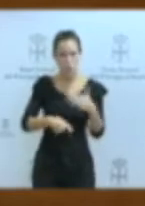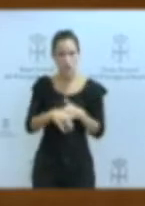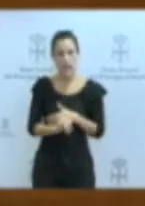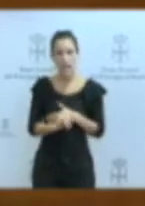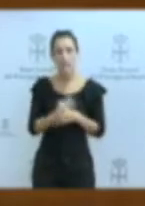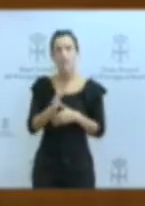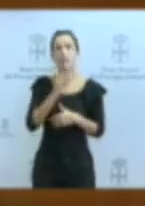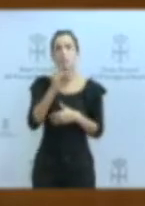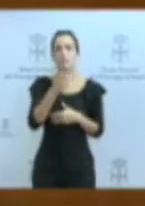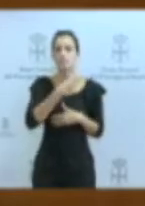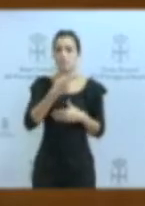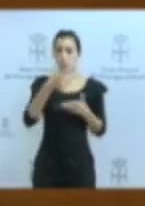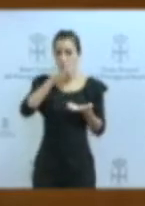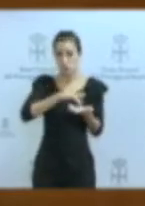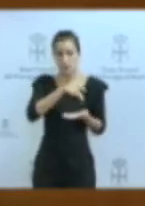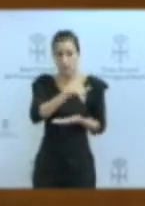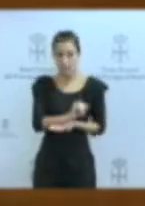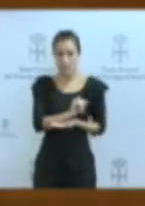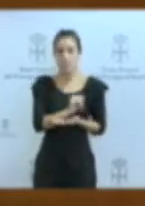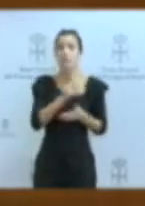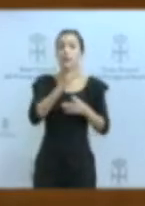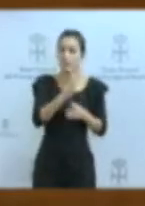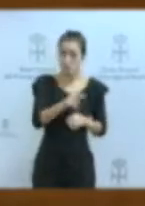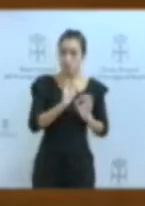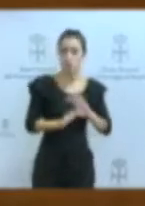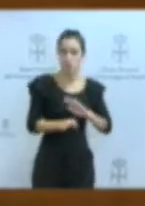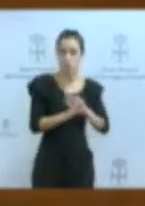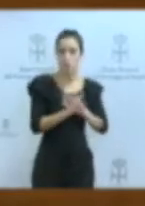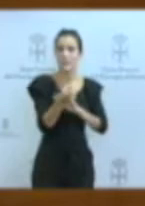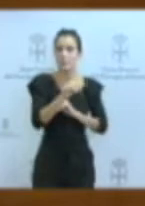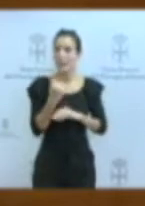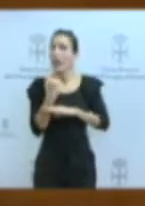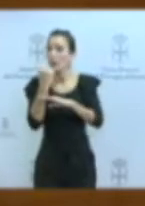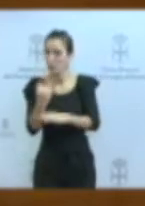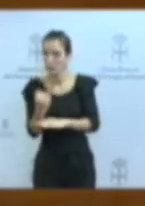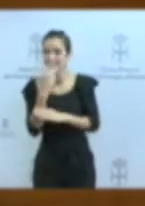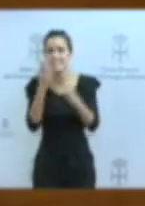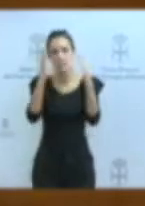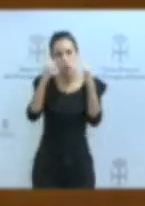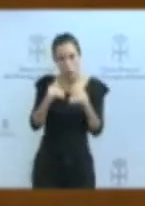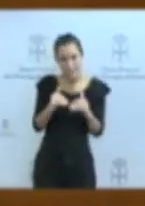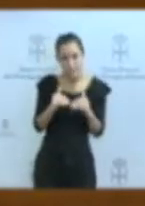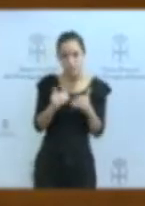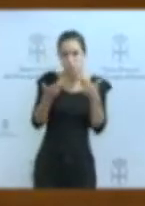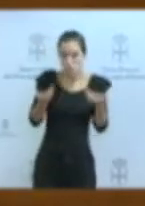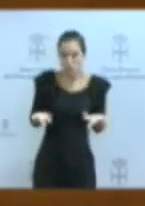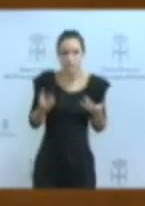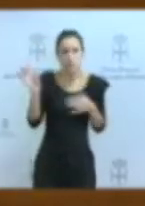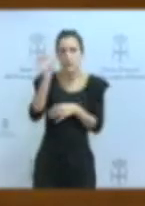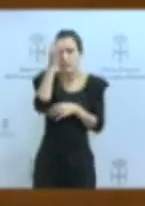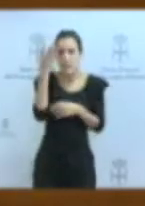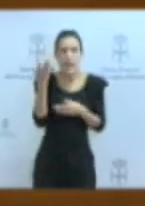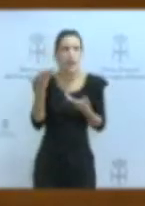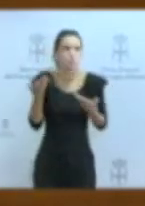se refuerce, y en los casos de que no hay se hace un planteamiento que resulte razonable y satisfactorio para poder